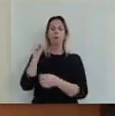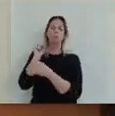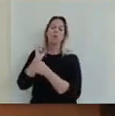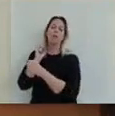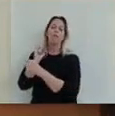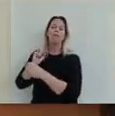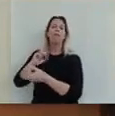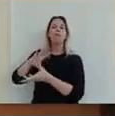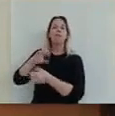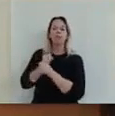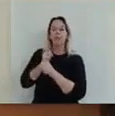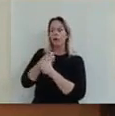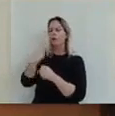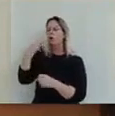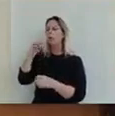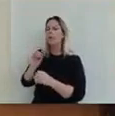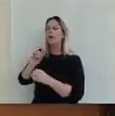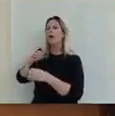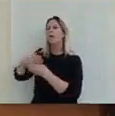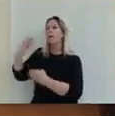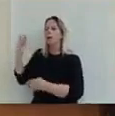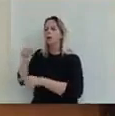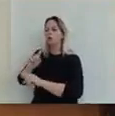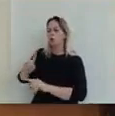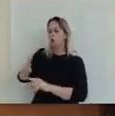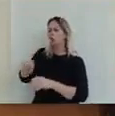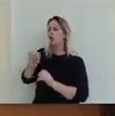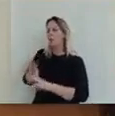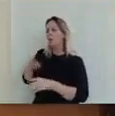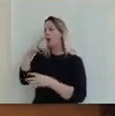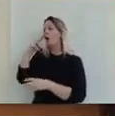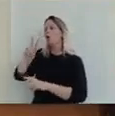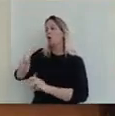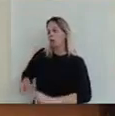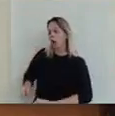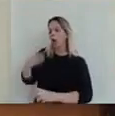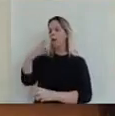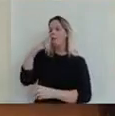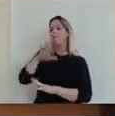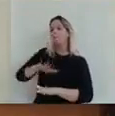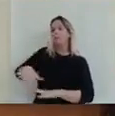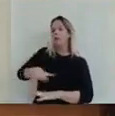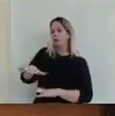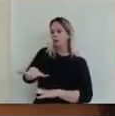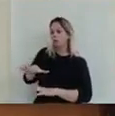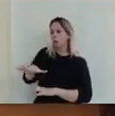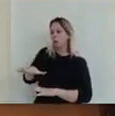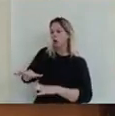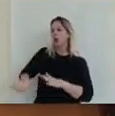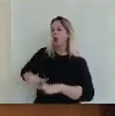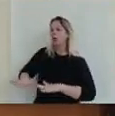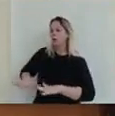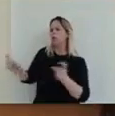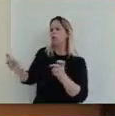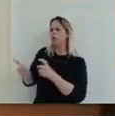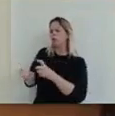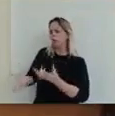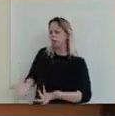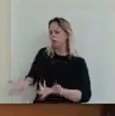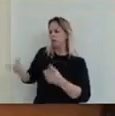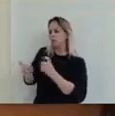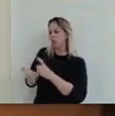un concejal esté cerca de una población que, como bien se expresó aquí, están pasando por una situación difícil y cuando